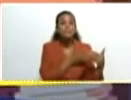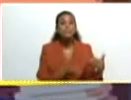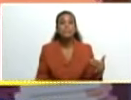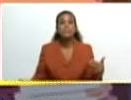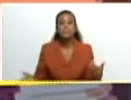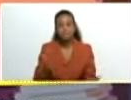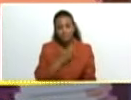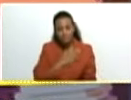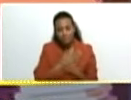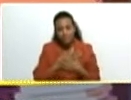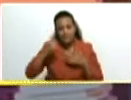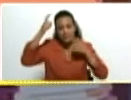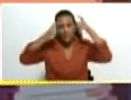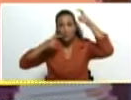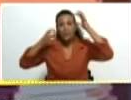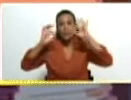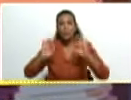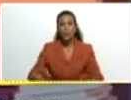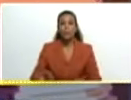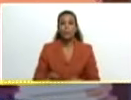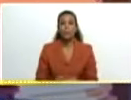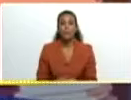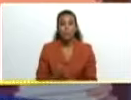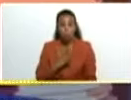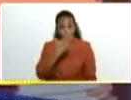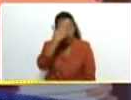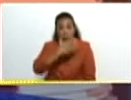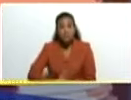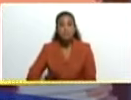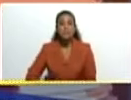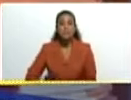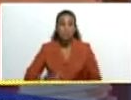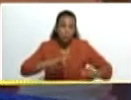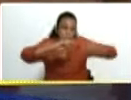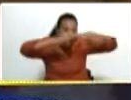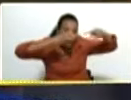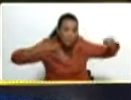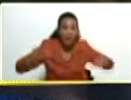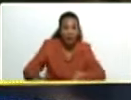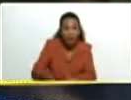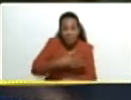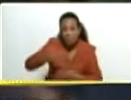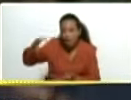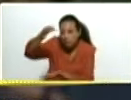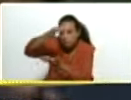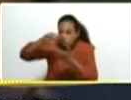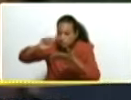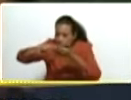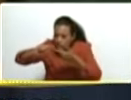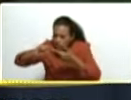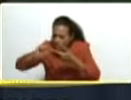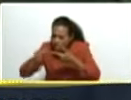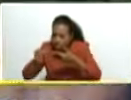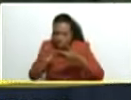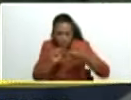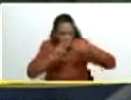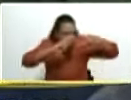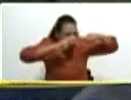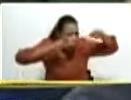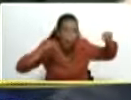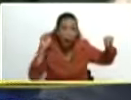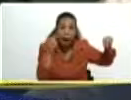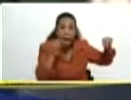solidaria. Y así como soy afrodescendiente, orgulloso, comprobado ahora con mi